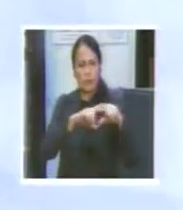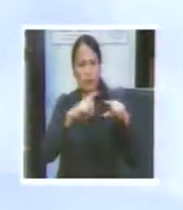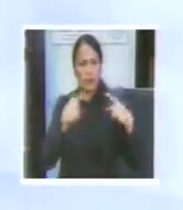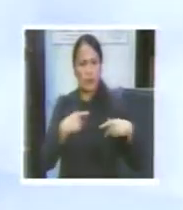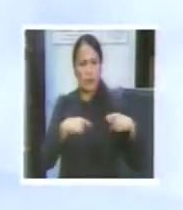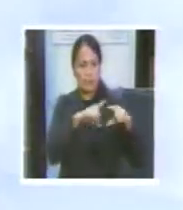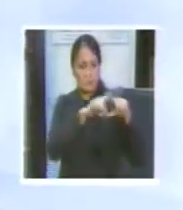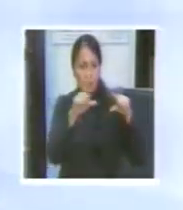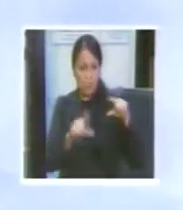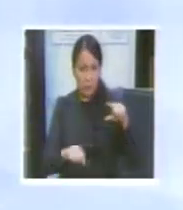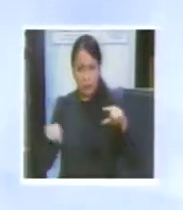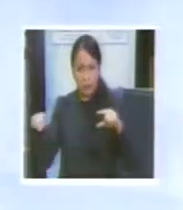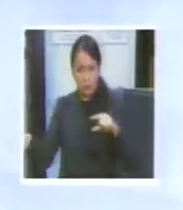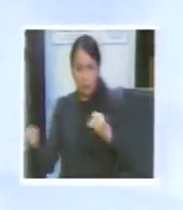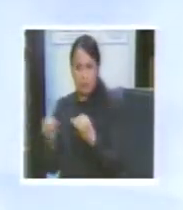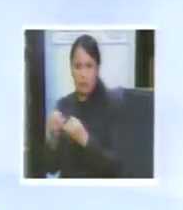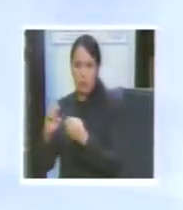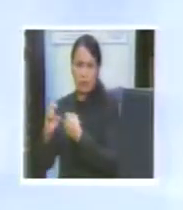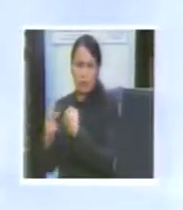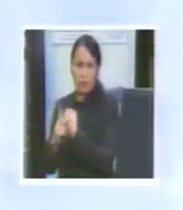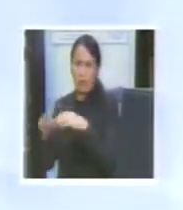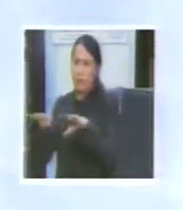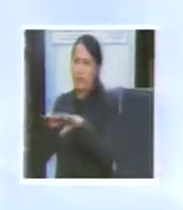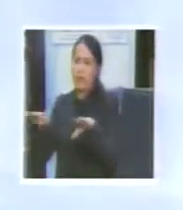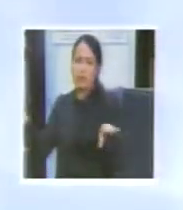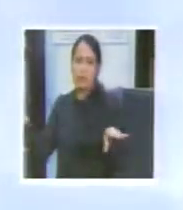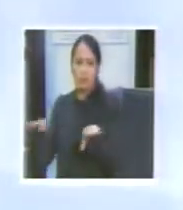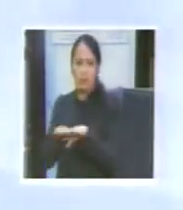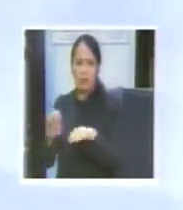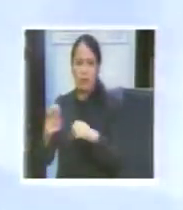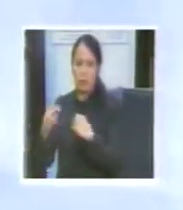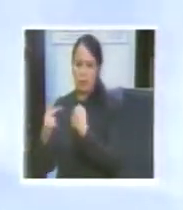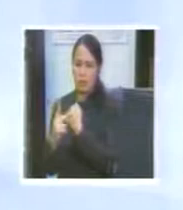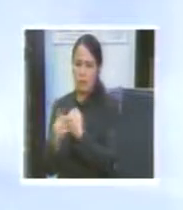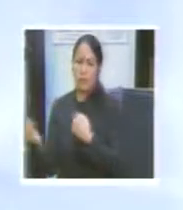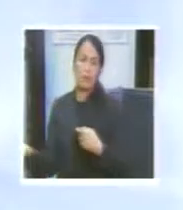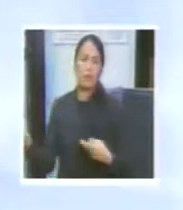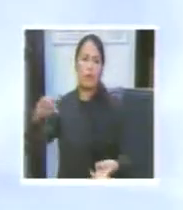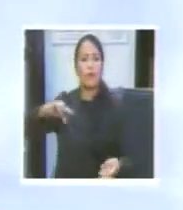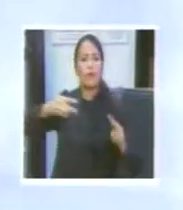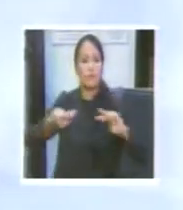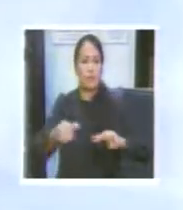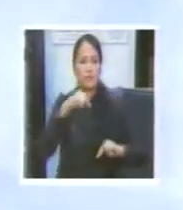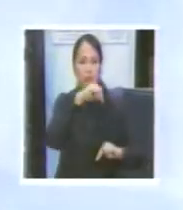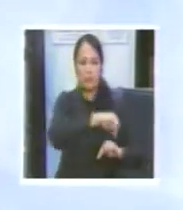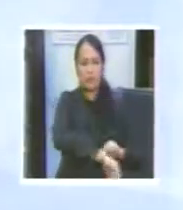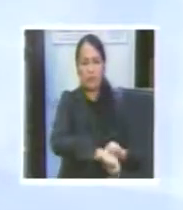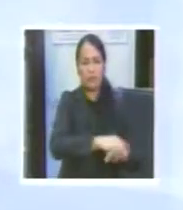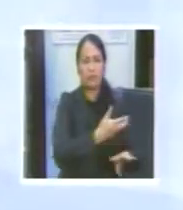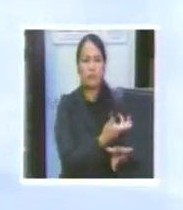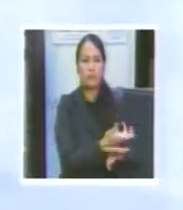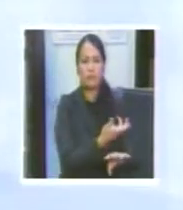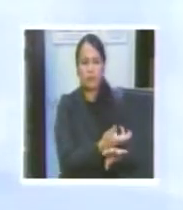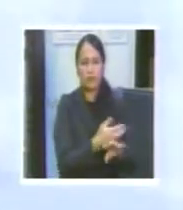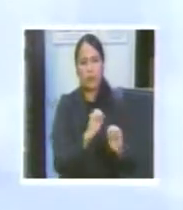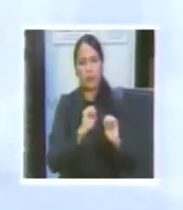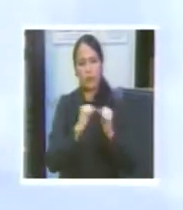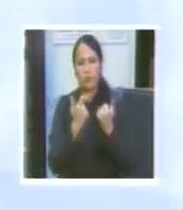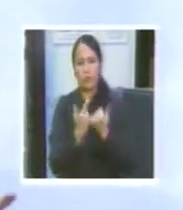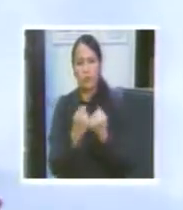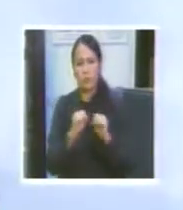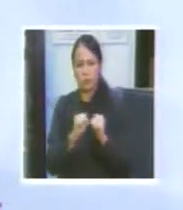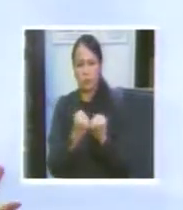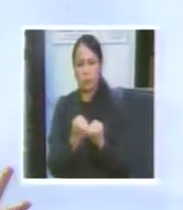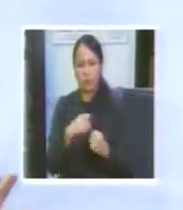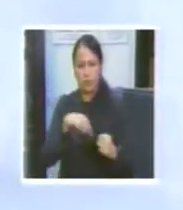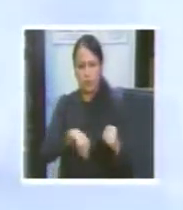en igualdad de circunstancias con otros europeos, ya europeos en igualdad de circunstancias con otros socios de México. Y